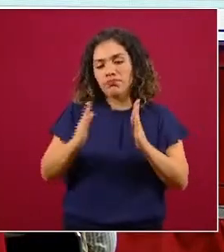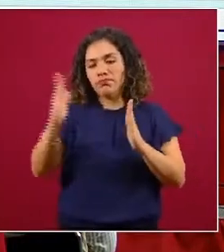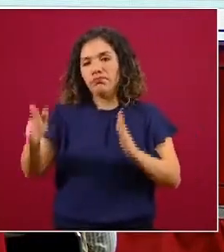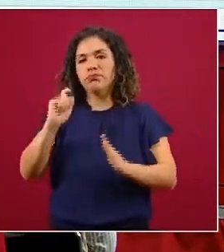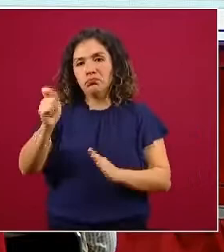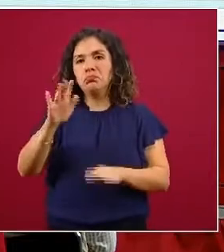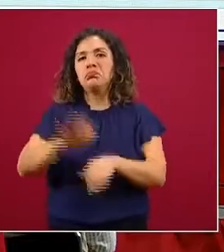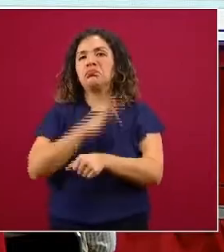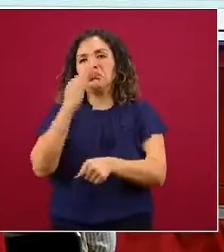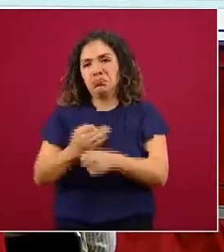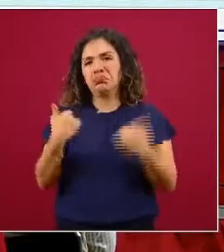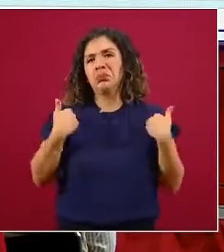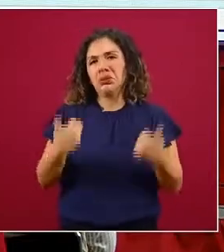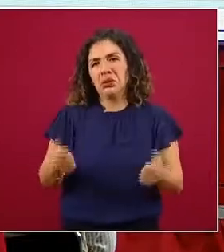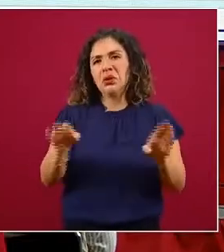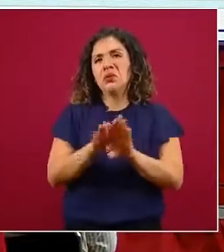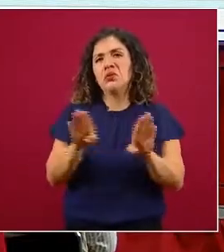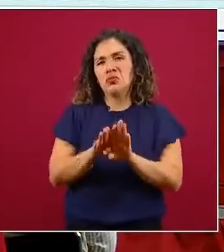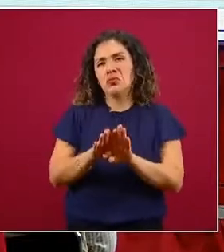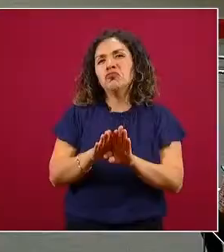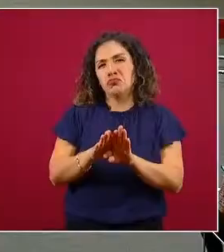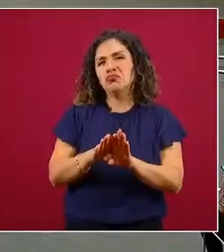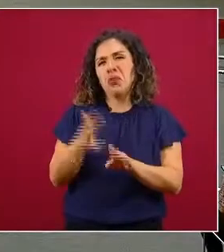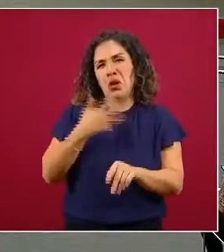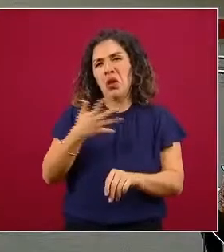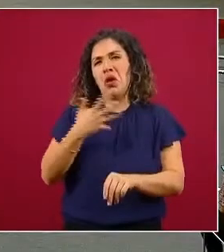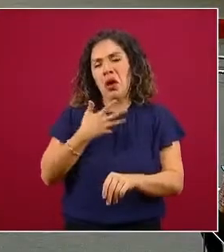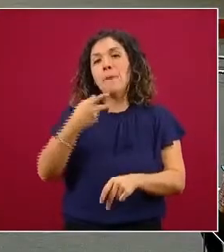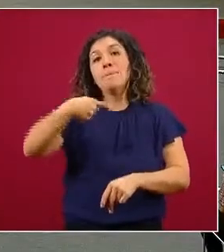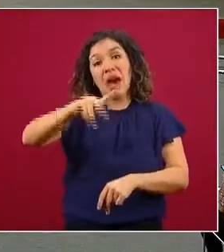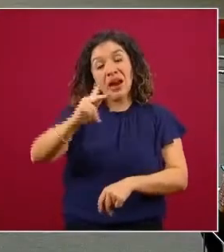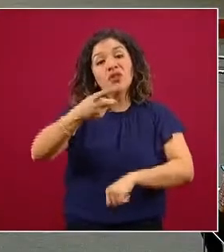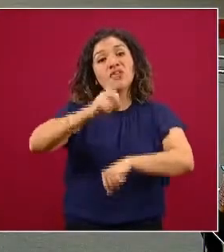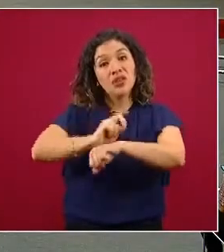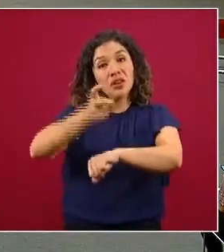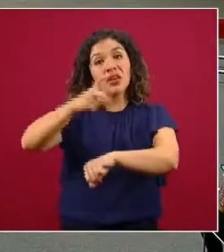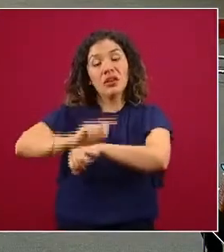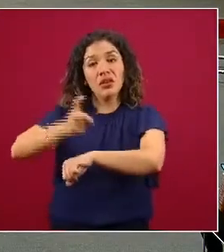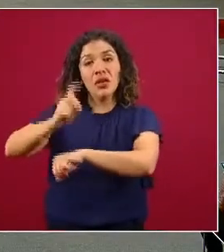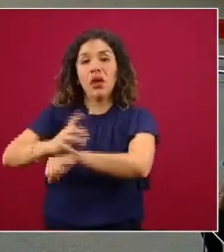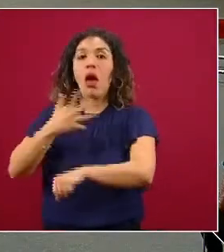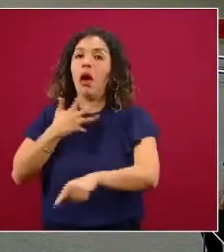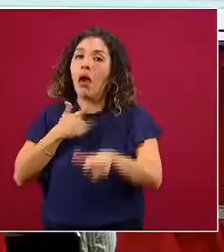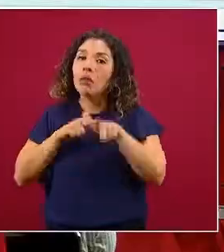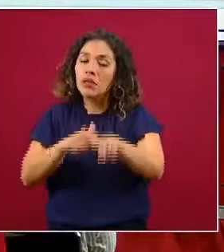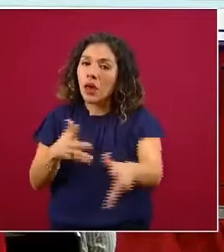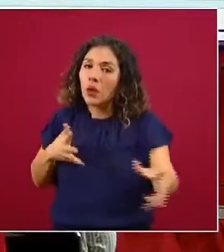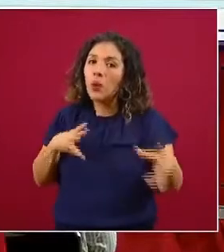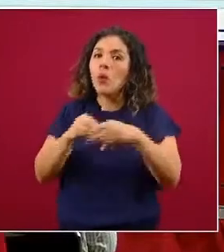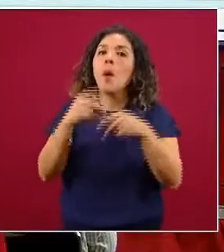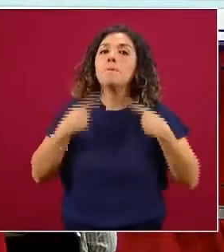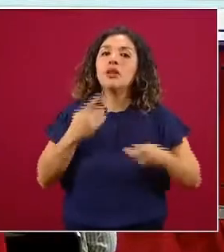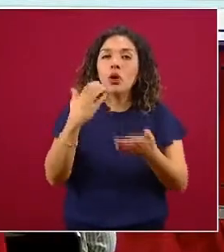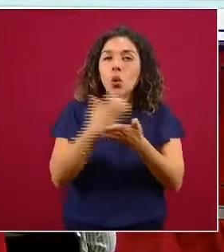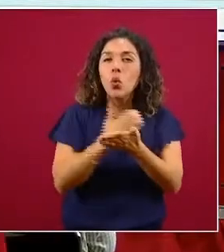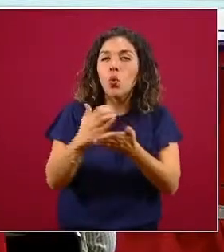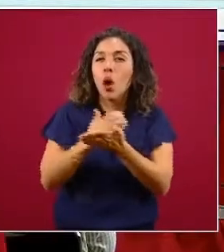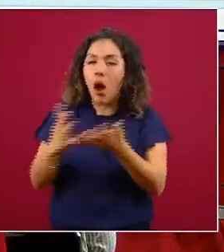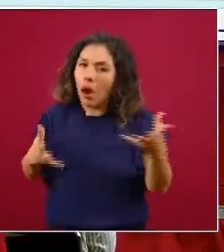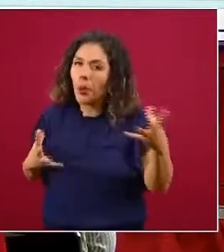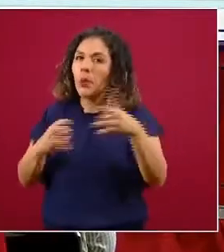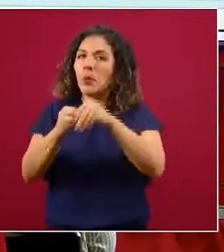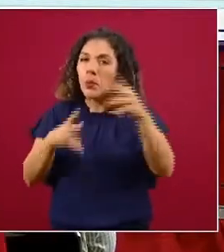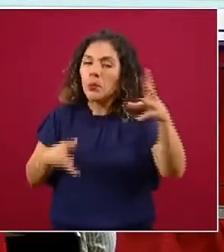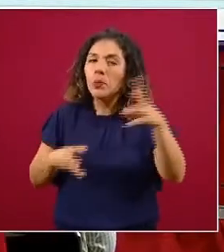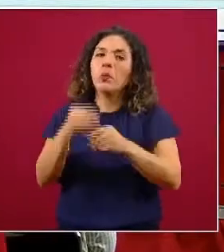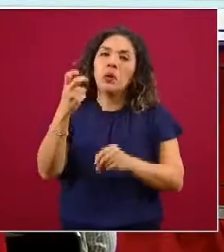una estabilidad en ese punto, aunque día con día vamos a seguir integrando los recuperados, y entonces este porcentaje